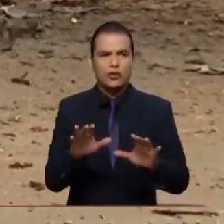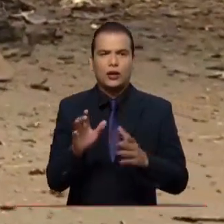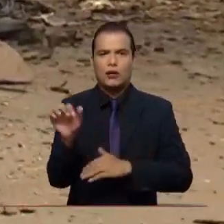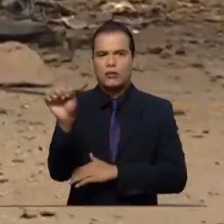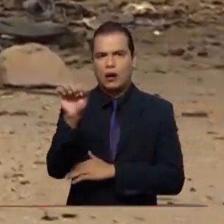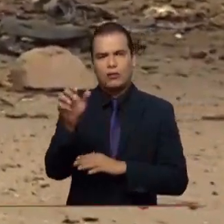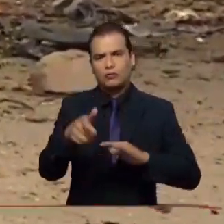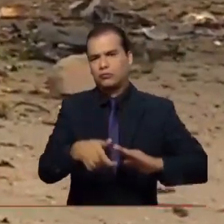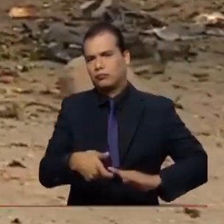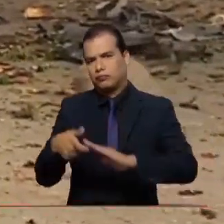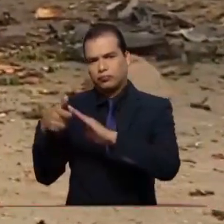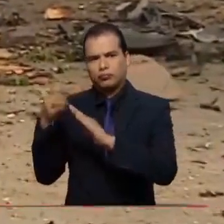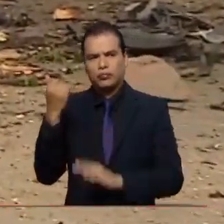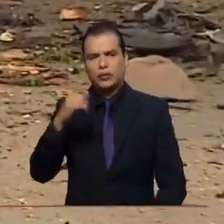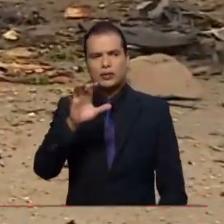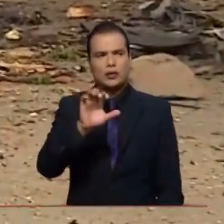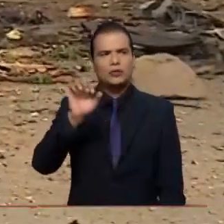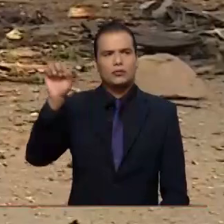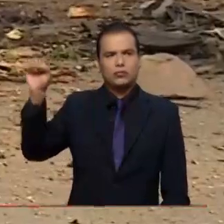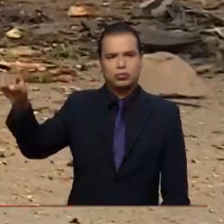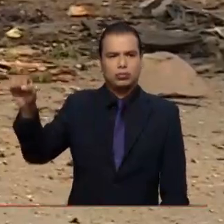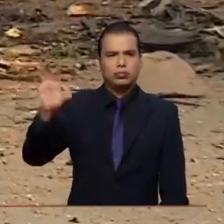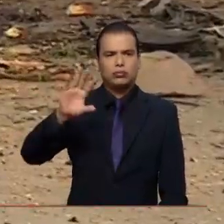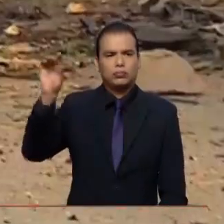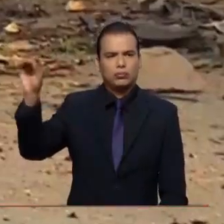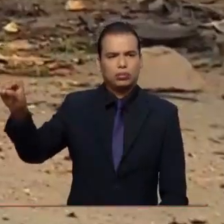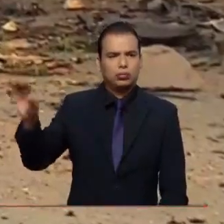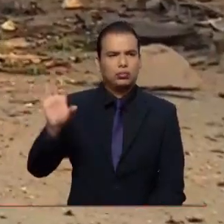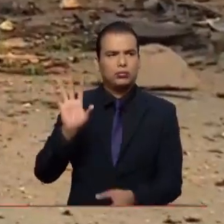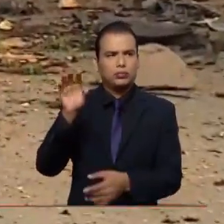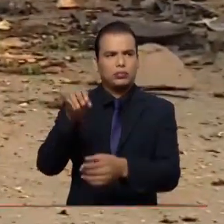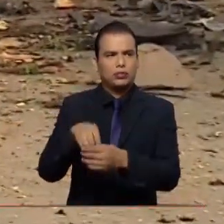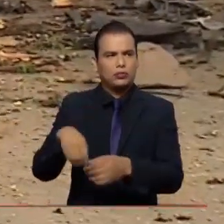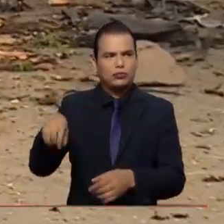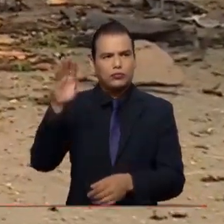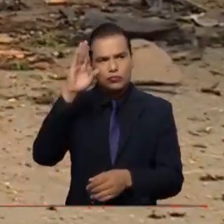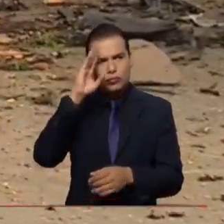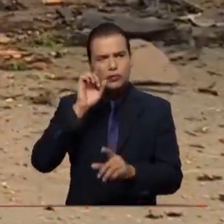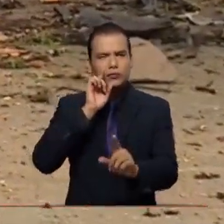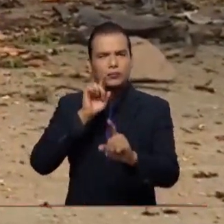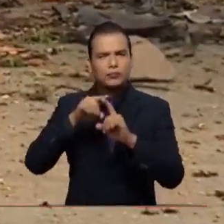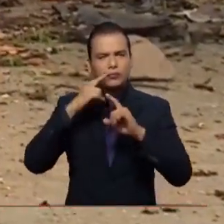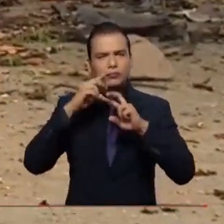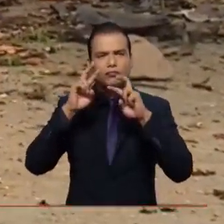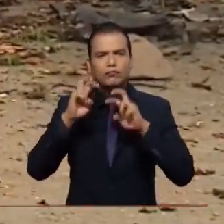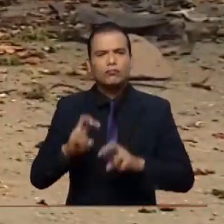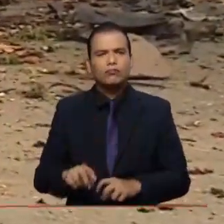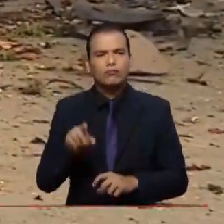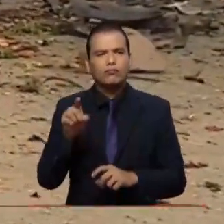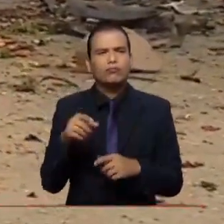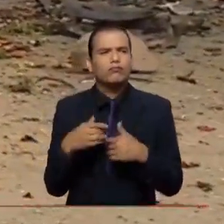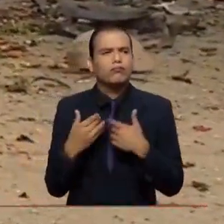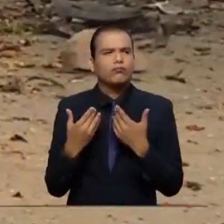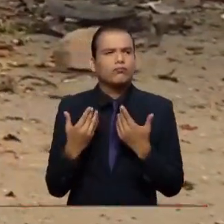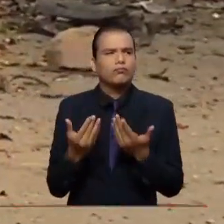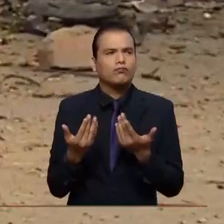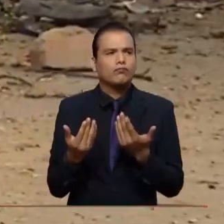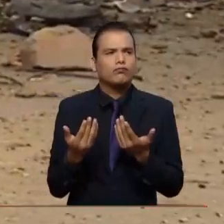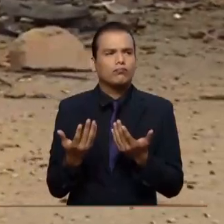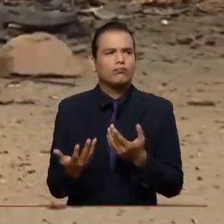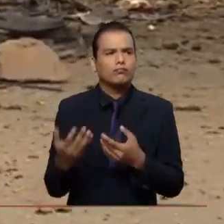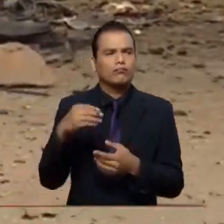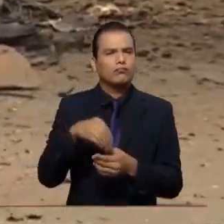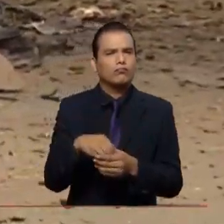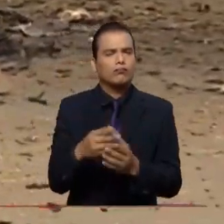Nacional pues se lo llevó al comando de la institución para continuar con el proceso de investigación y tratar de determinar qué tipo de